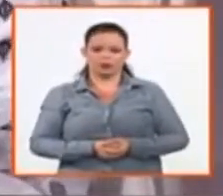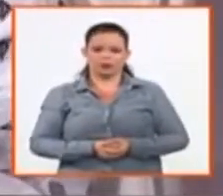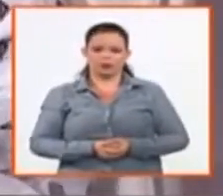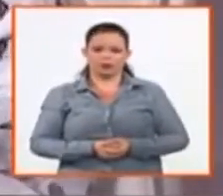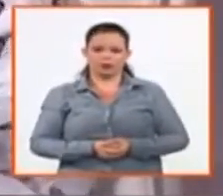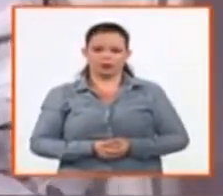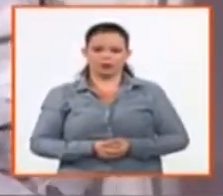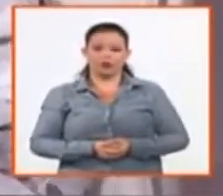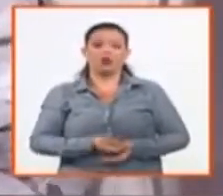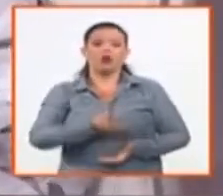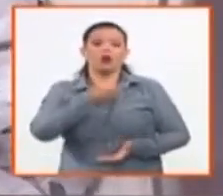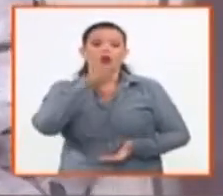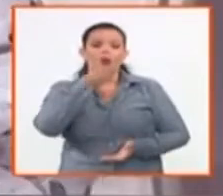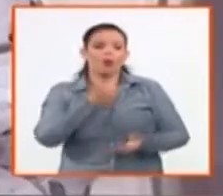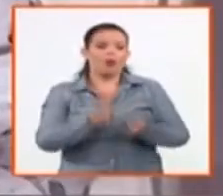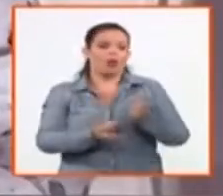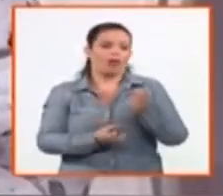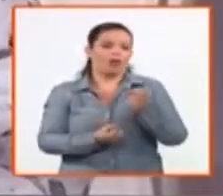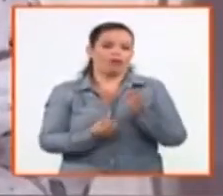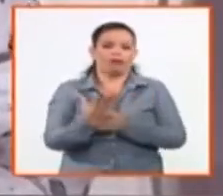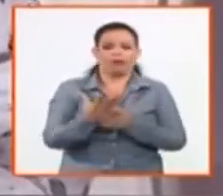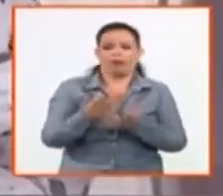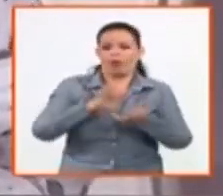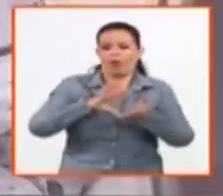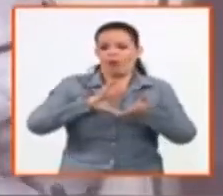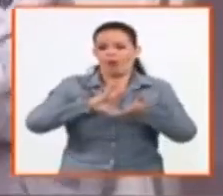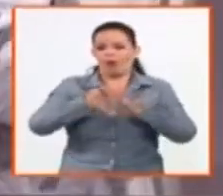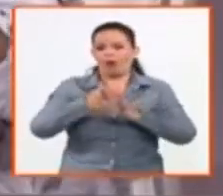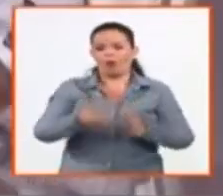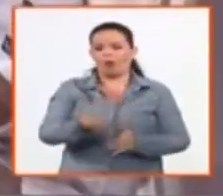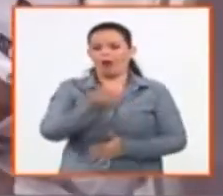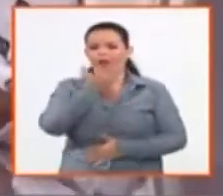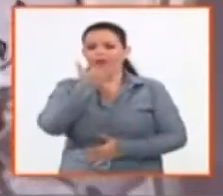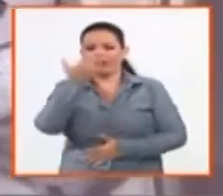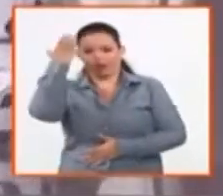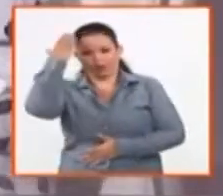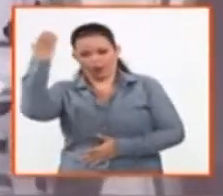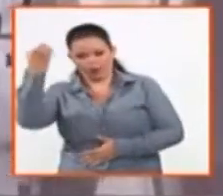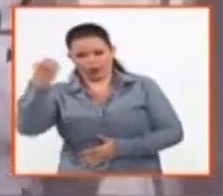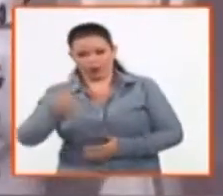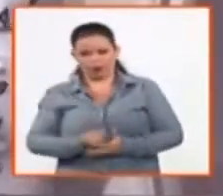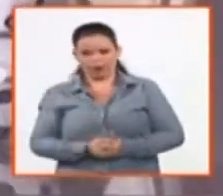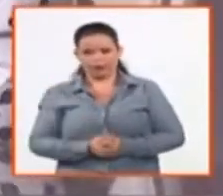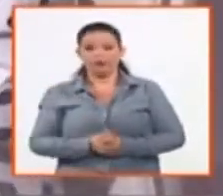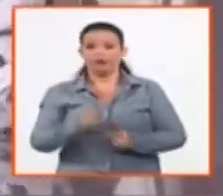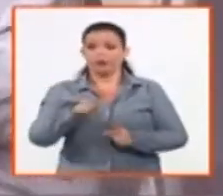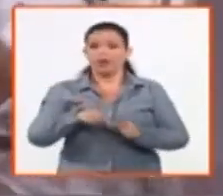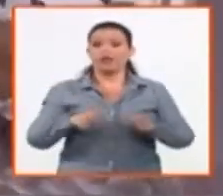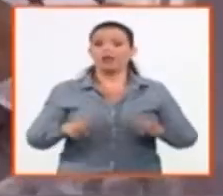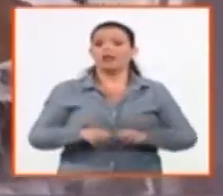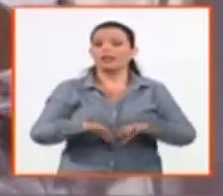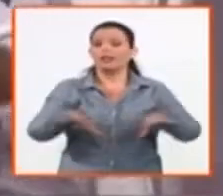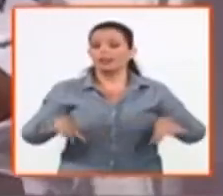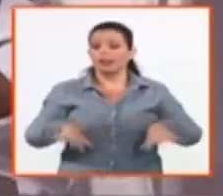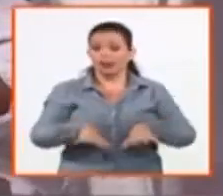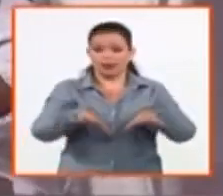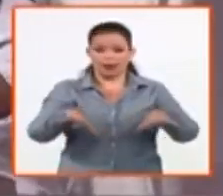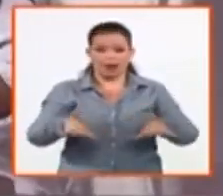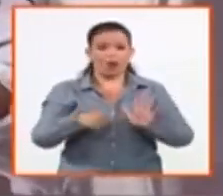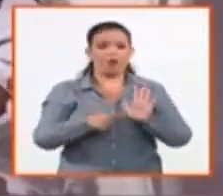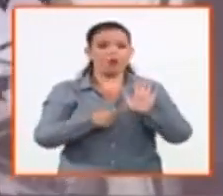desestabilizar un eventual gobierno que se conforme. En ese escenario, estamos entonces viendo que desde el